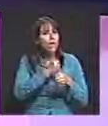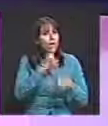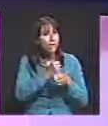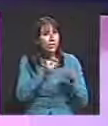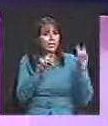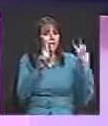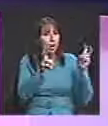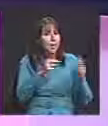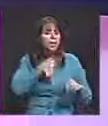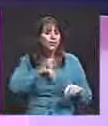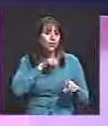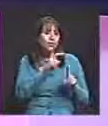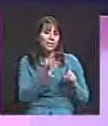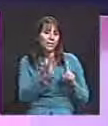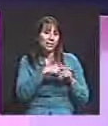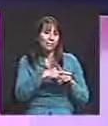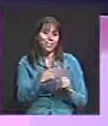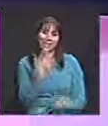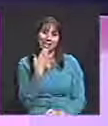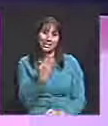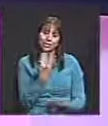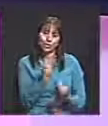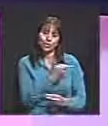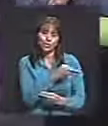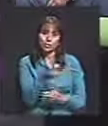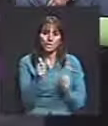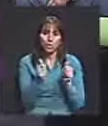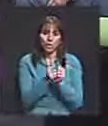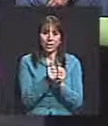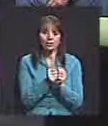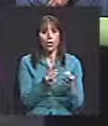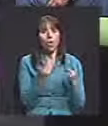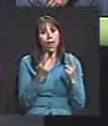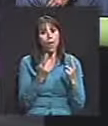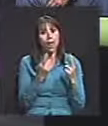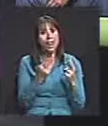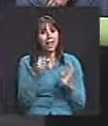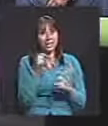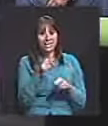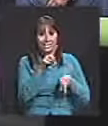vamos a implementar. Les agradecemos mucho por habernos acompañado y ojalá que digamos que